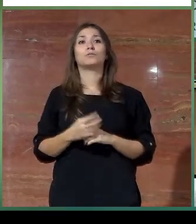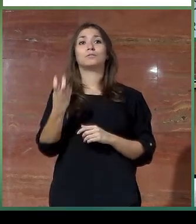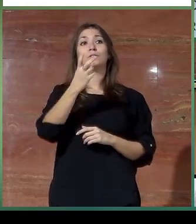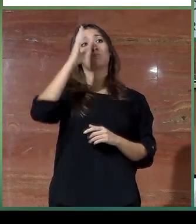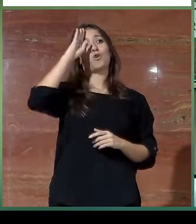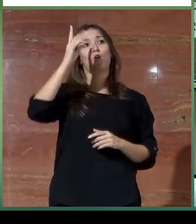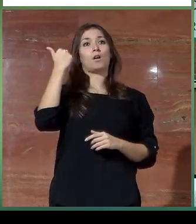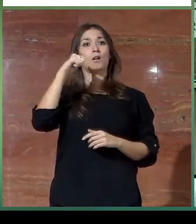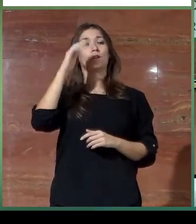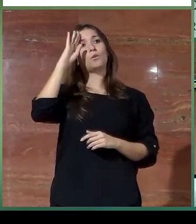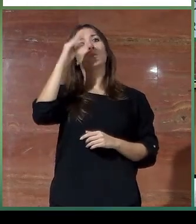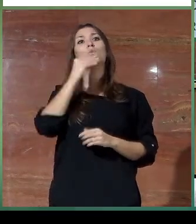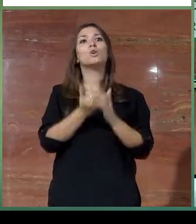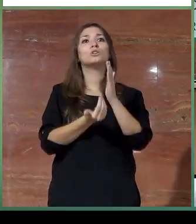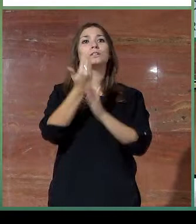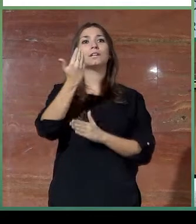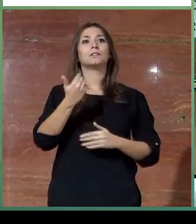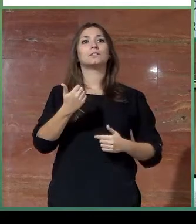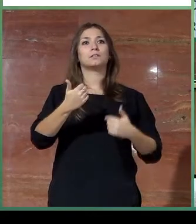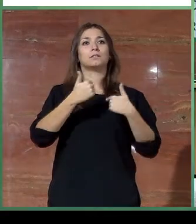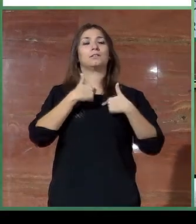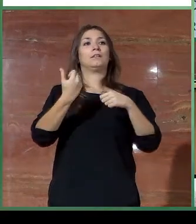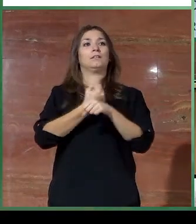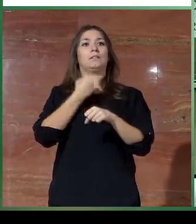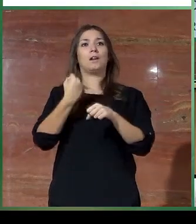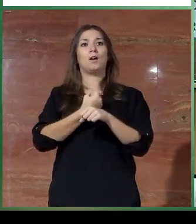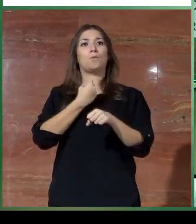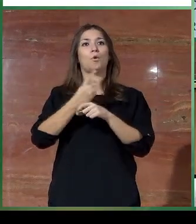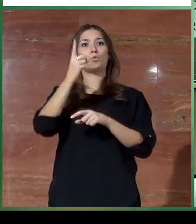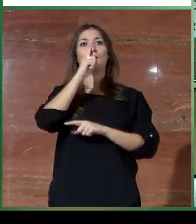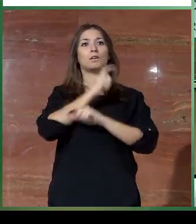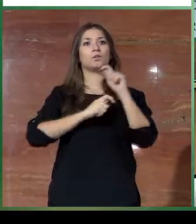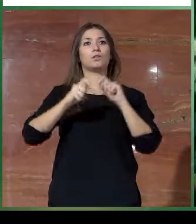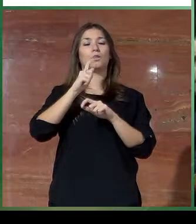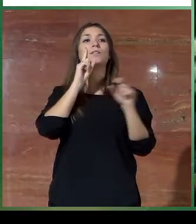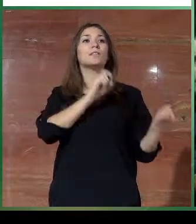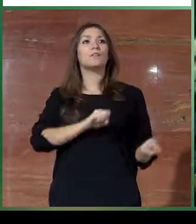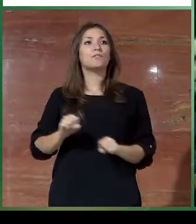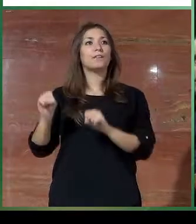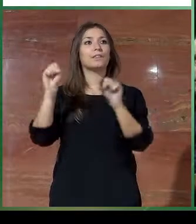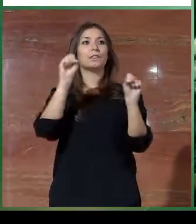Hola, buenos días. Mire, yo trabajo para una asociación que defiende,